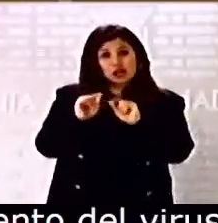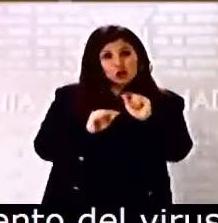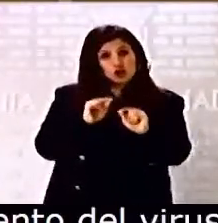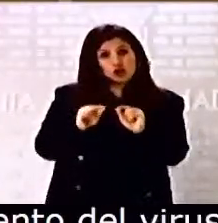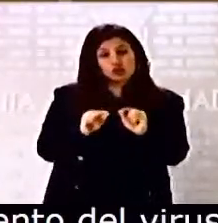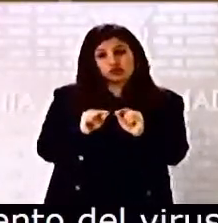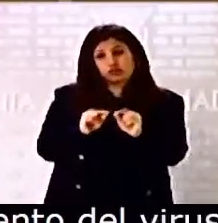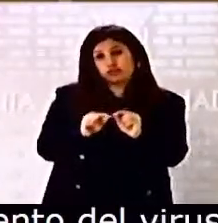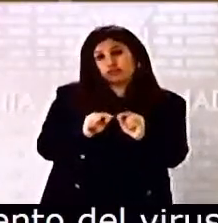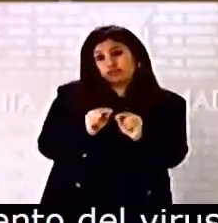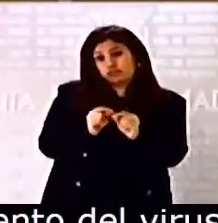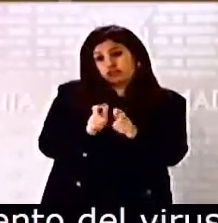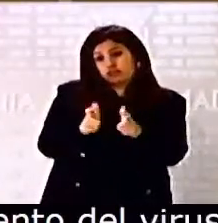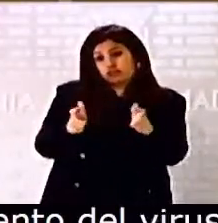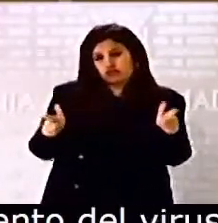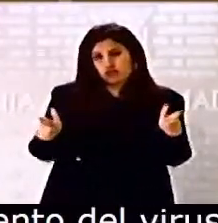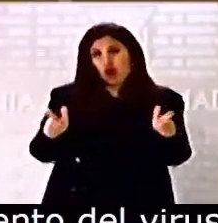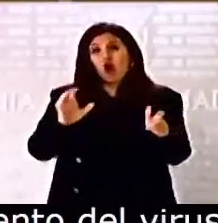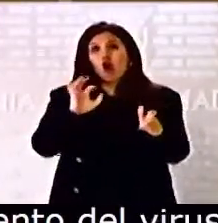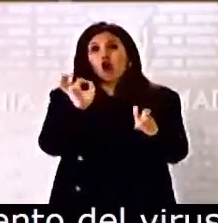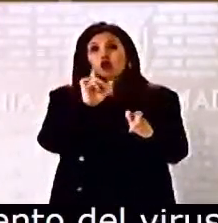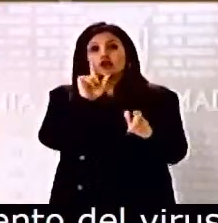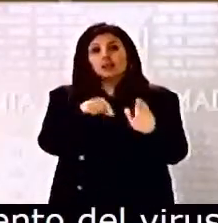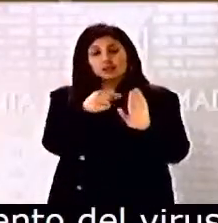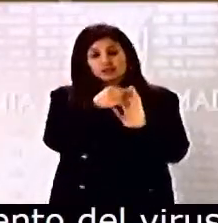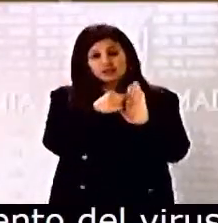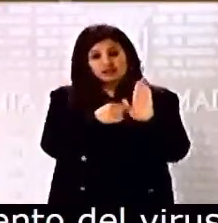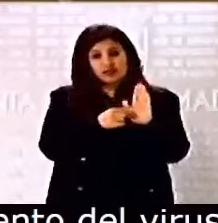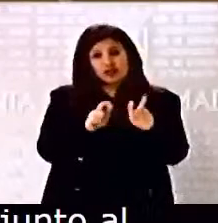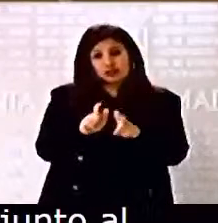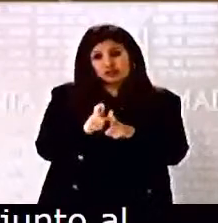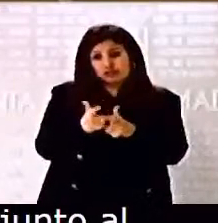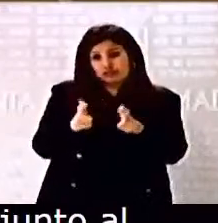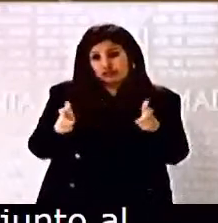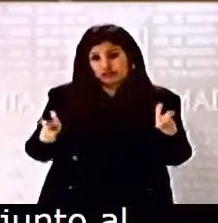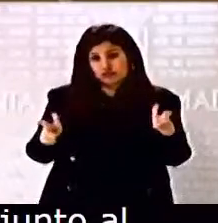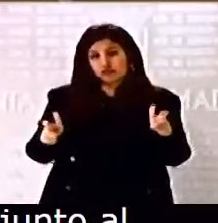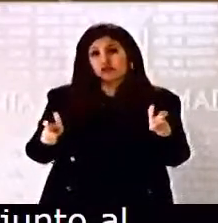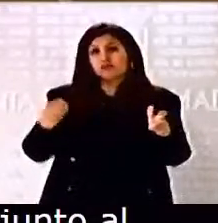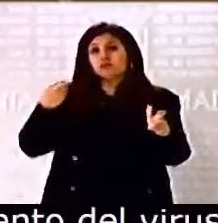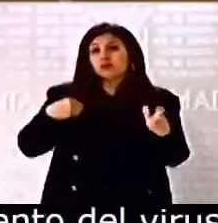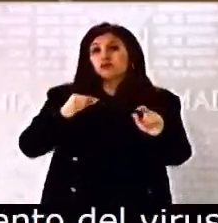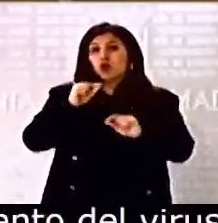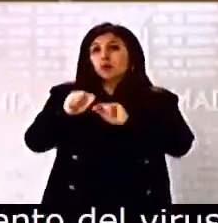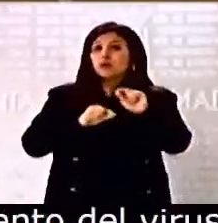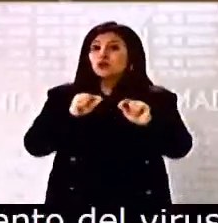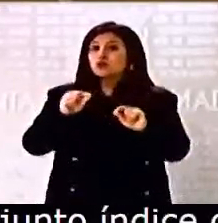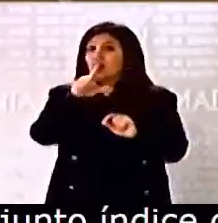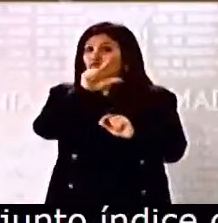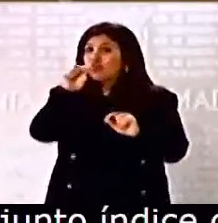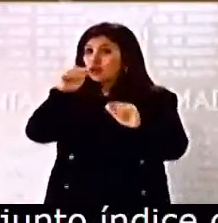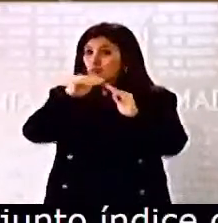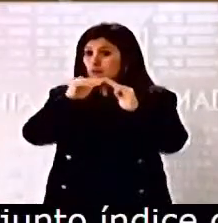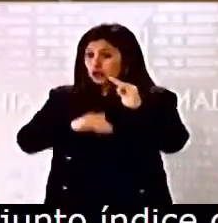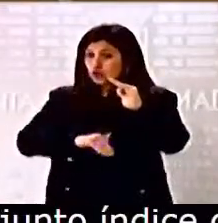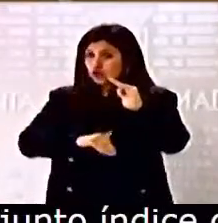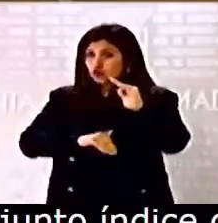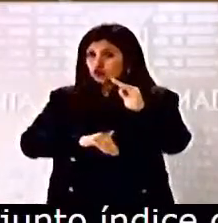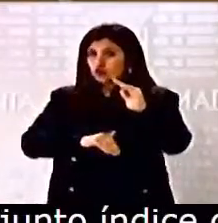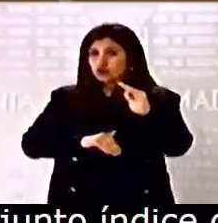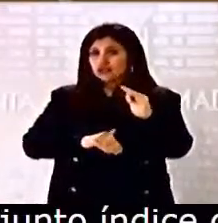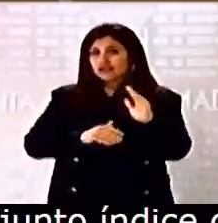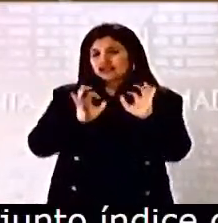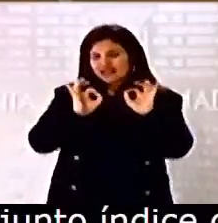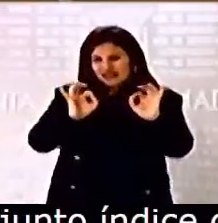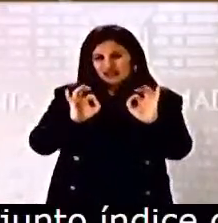hoy, o junto al índice de crecimiento potencial del virus, que está por debajo de 100, está en concreto